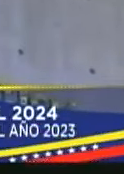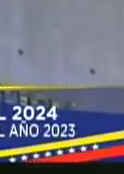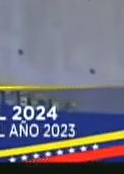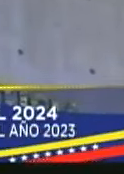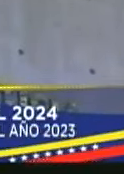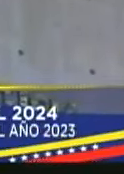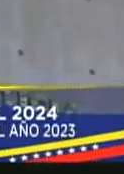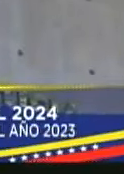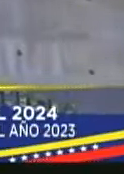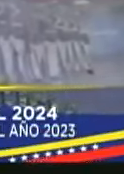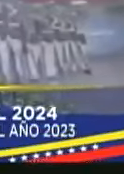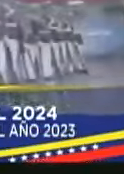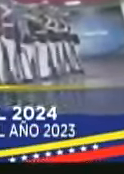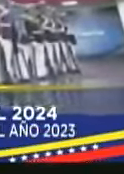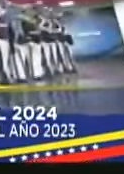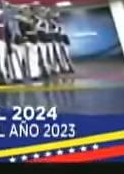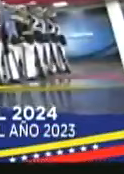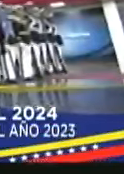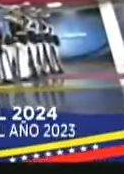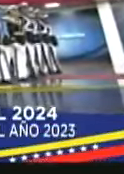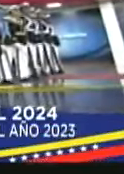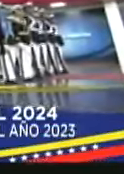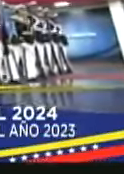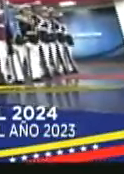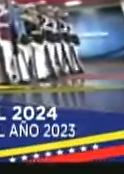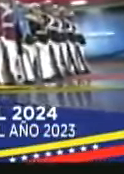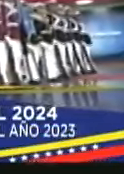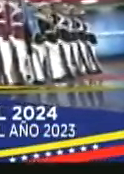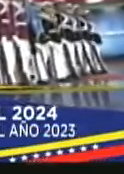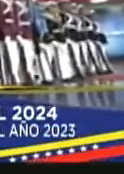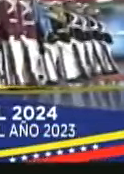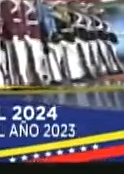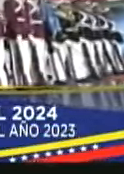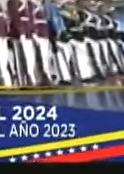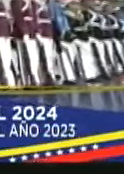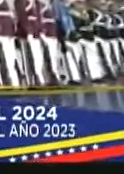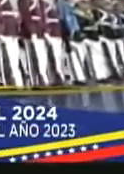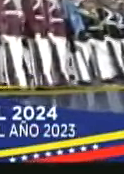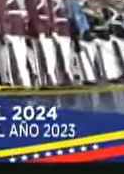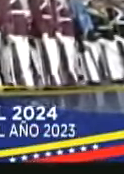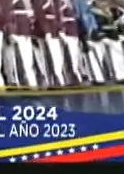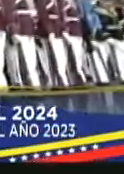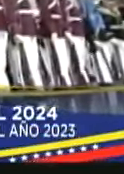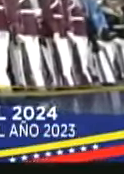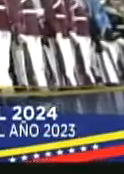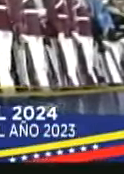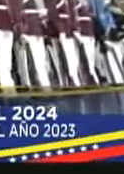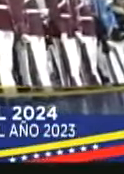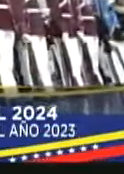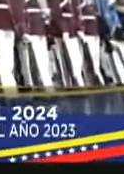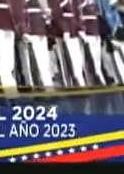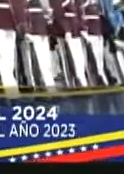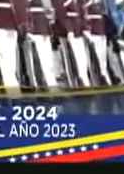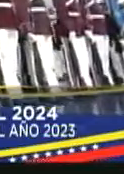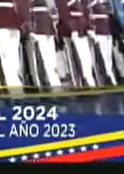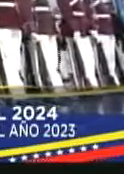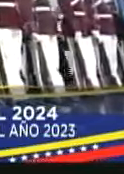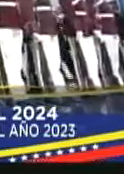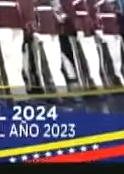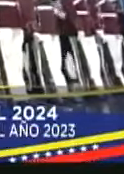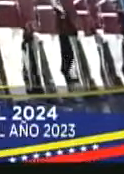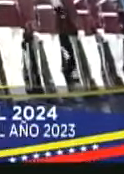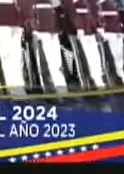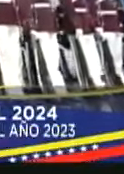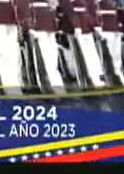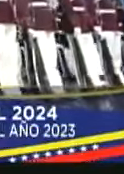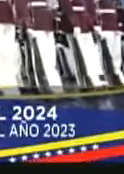hacía mención el presidente Nicolás Maduro Moros, reiteramos, ante el informe de gestión correspondiente al ejercicio del